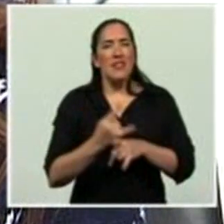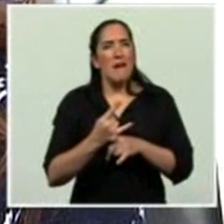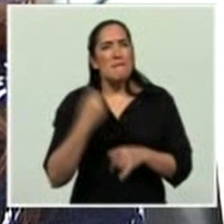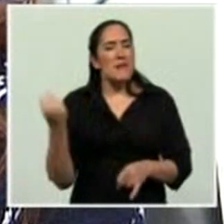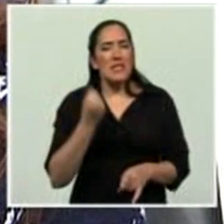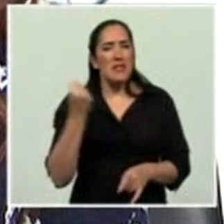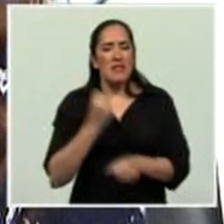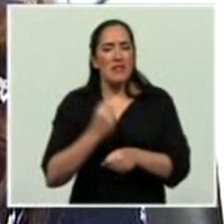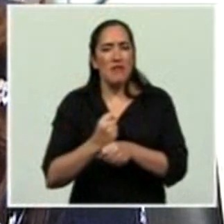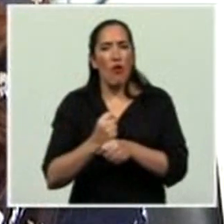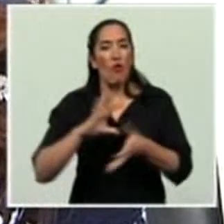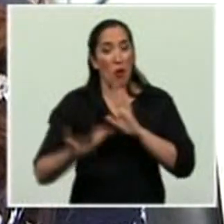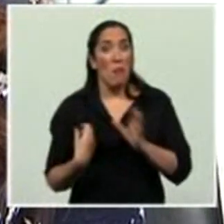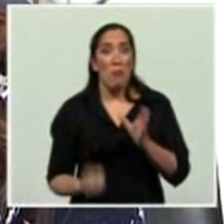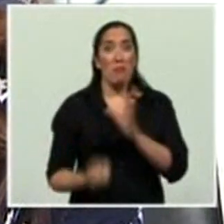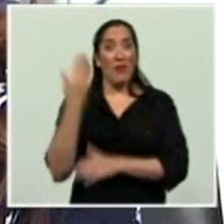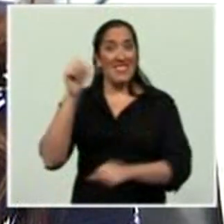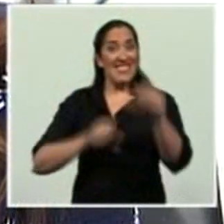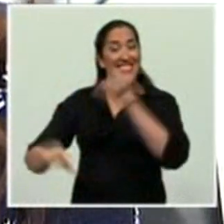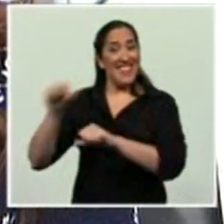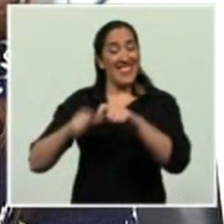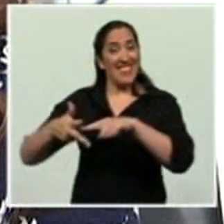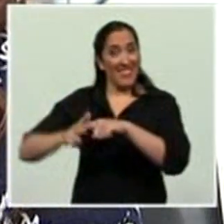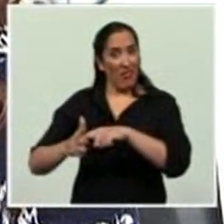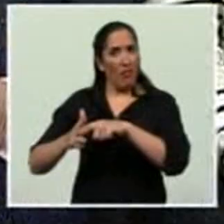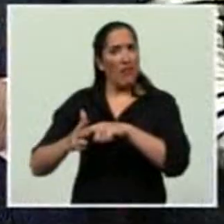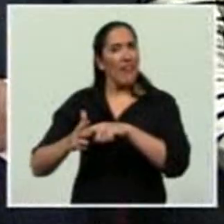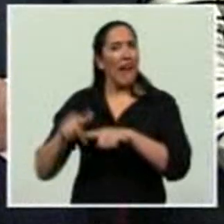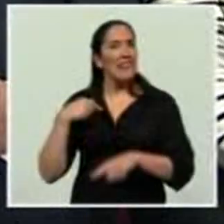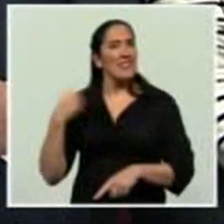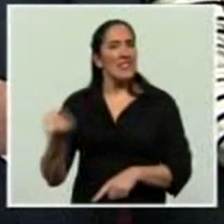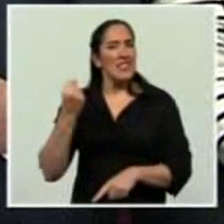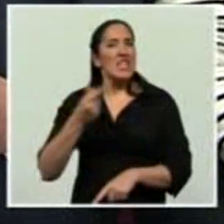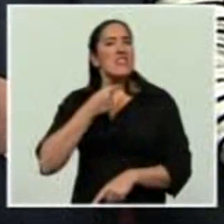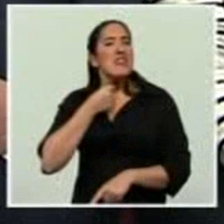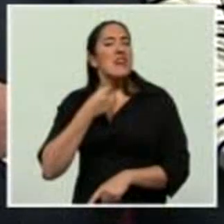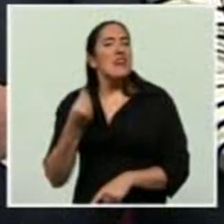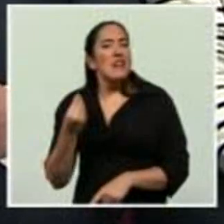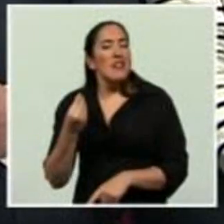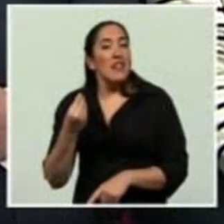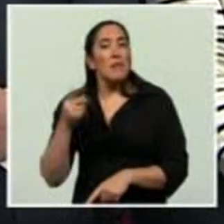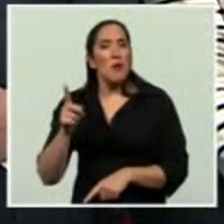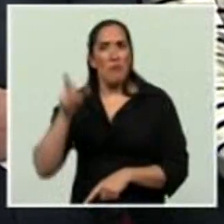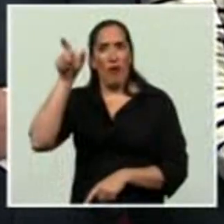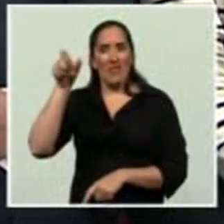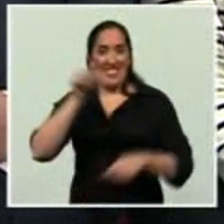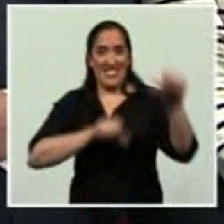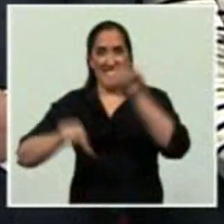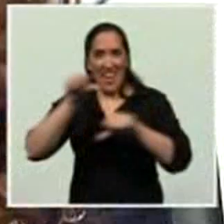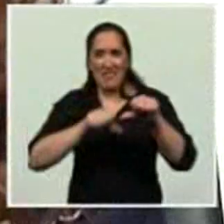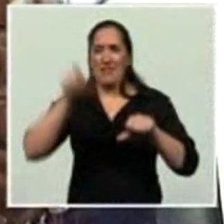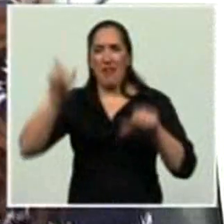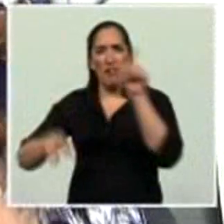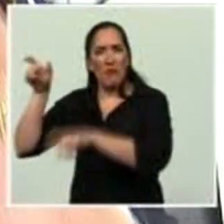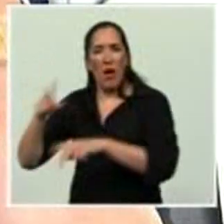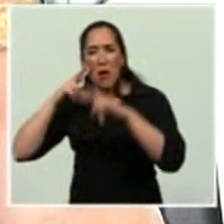desde que creamos el Ministerio de ciencia y tecnología que la que la ciencia que nuestros científicos nuestros